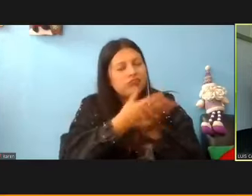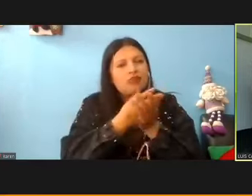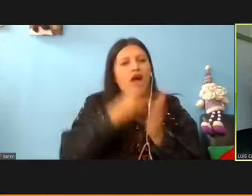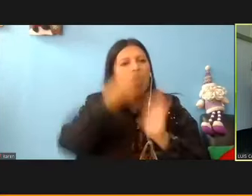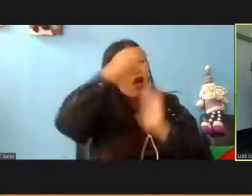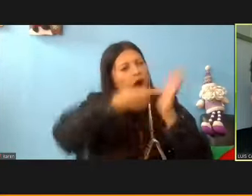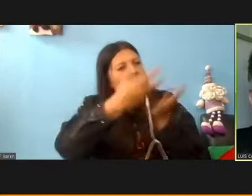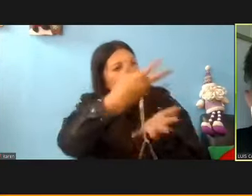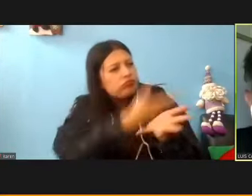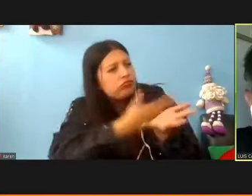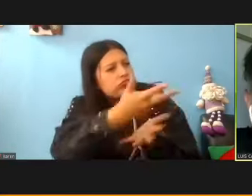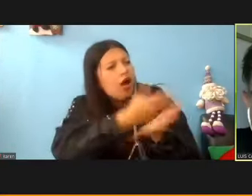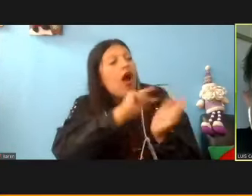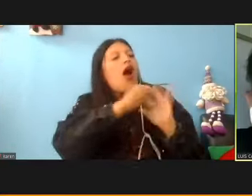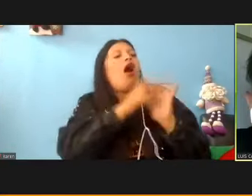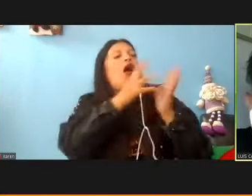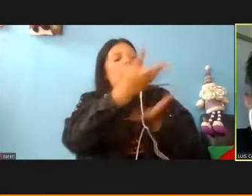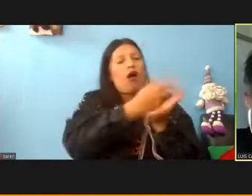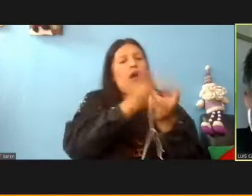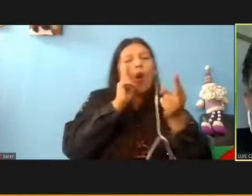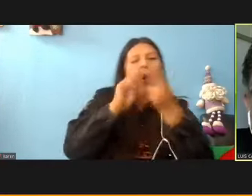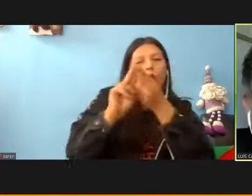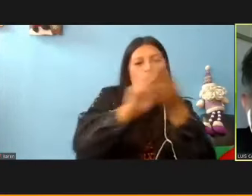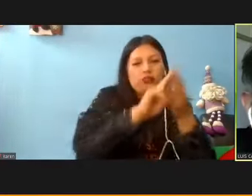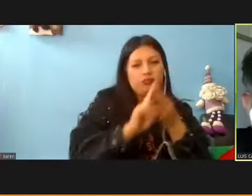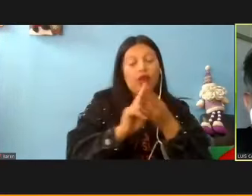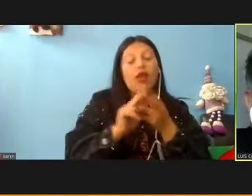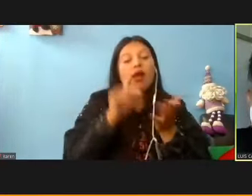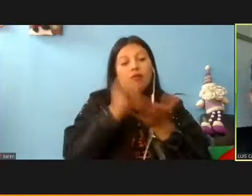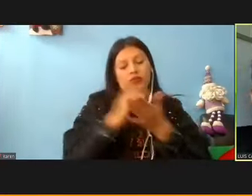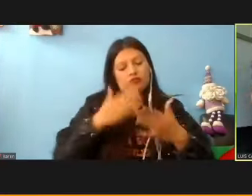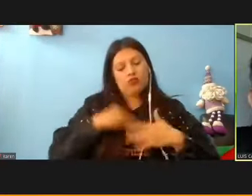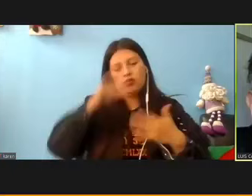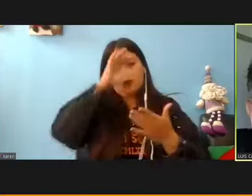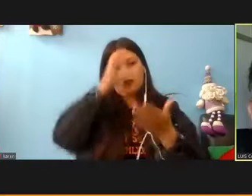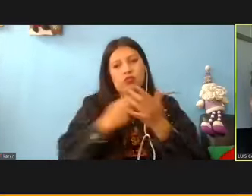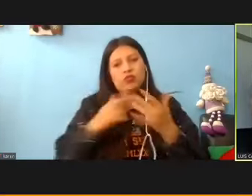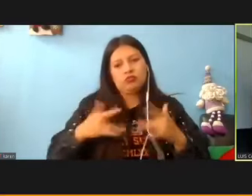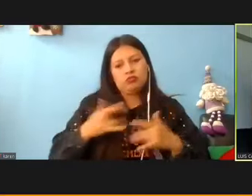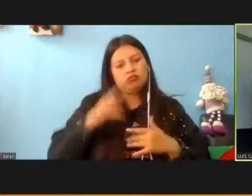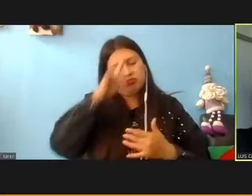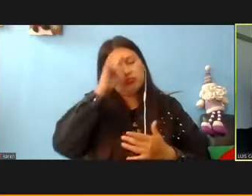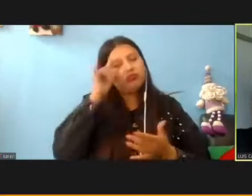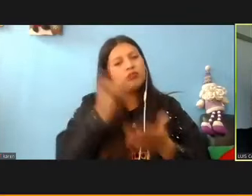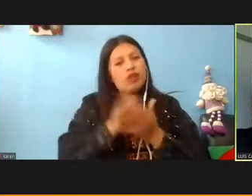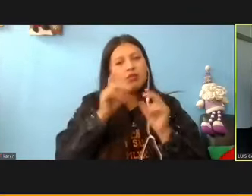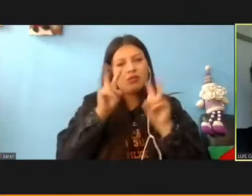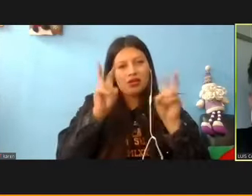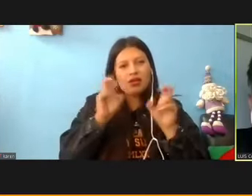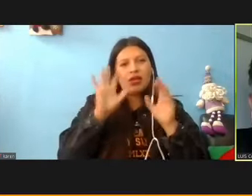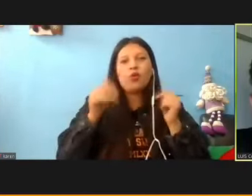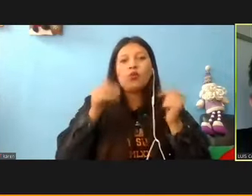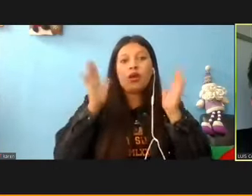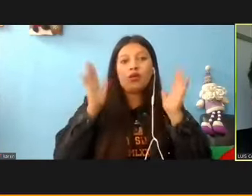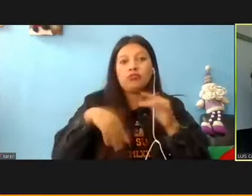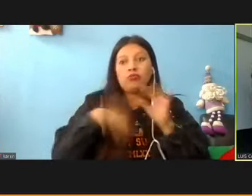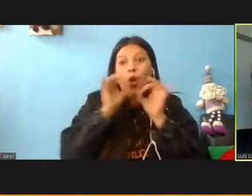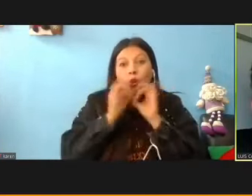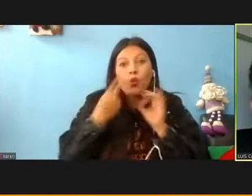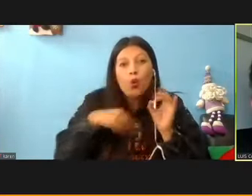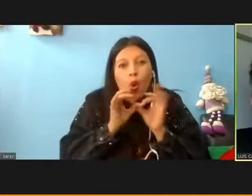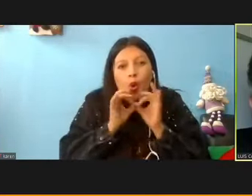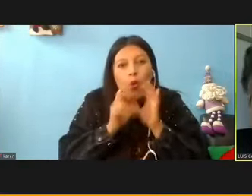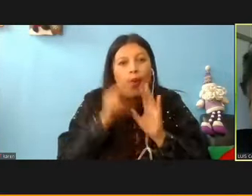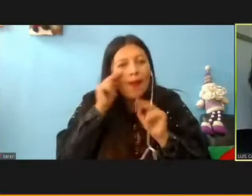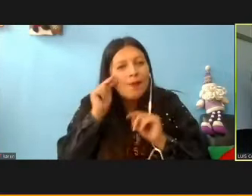retroalimentándonos constantemente de lo que hacen las comunidades. Así lo veo y creo que en este eje de archivo de lenguajes y estéticas logramos ver